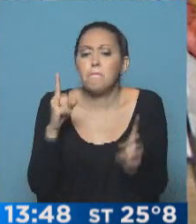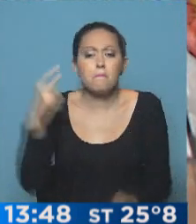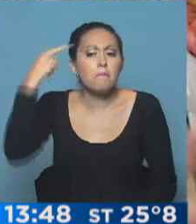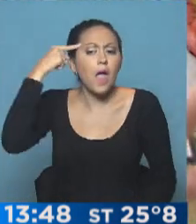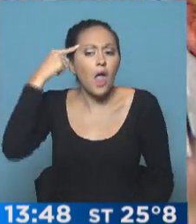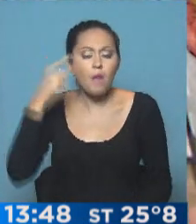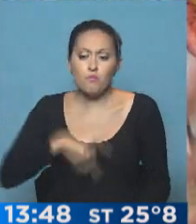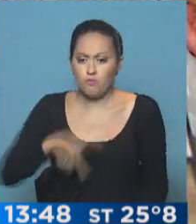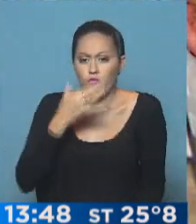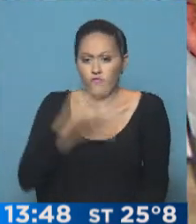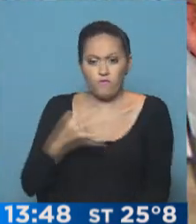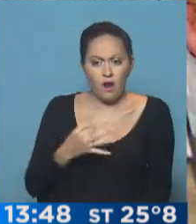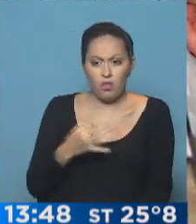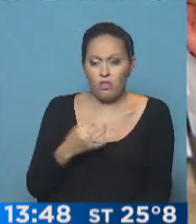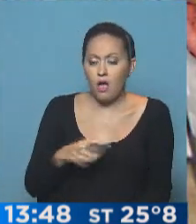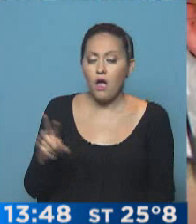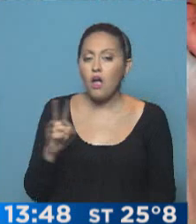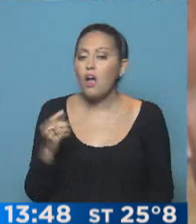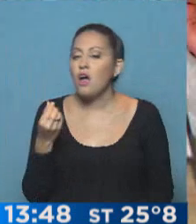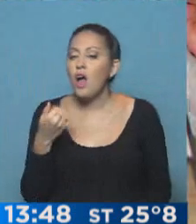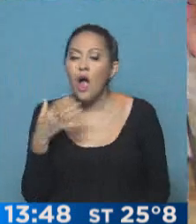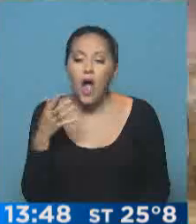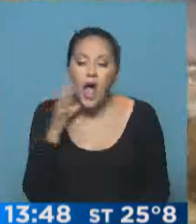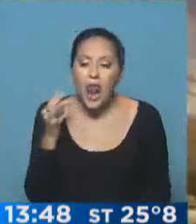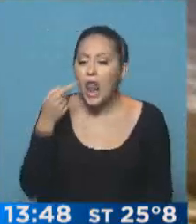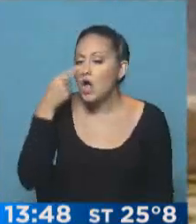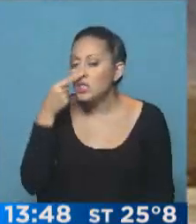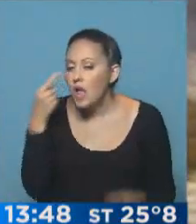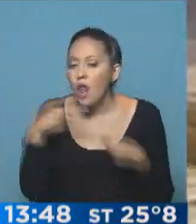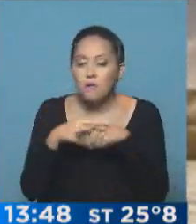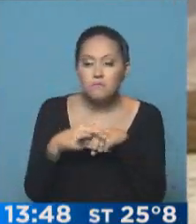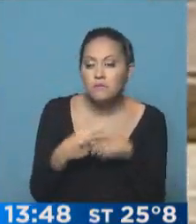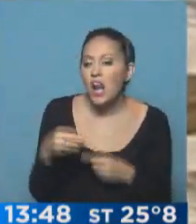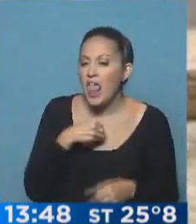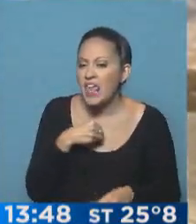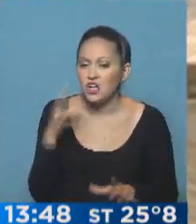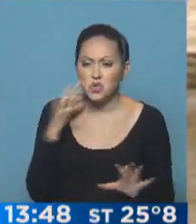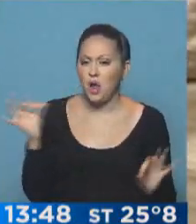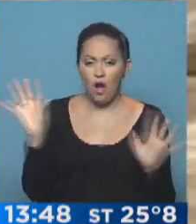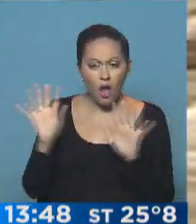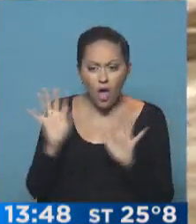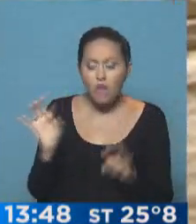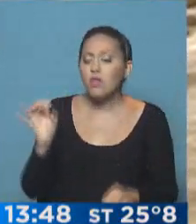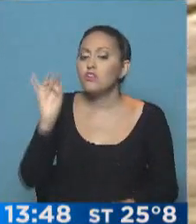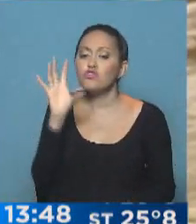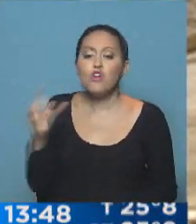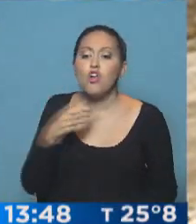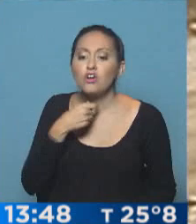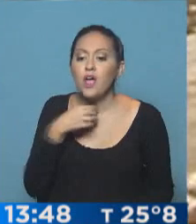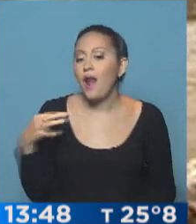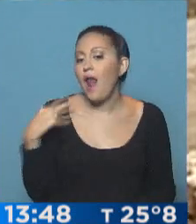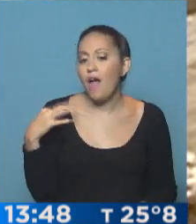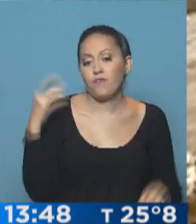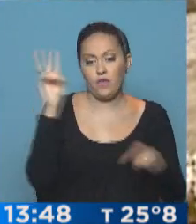No tenemos ningún interés sectorial, ningún interés político, religioso, ni nada. Solamente queremos la vida de nuestro pueblo.